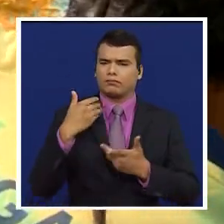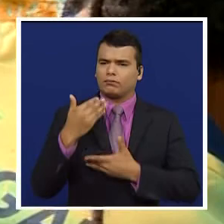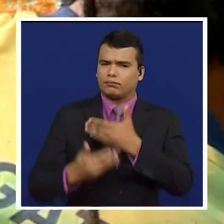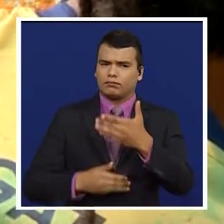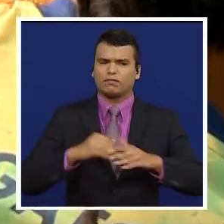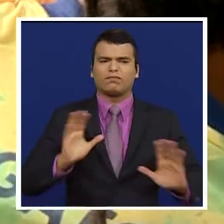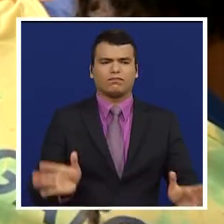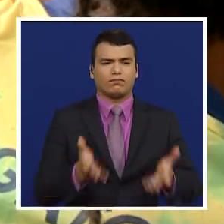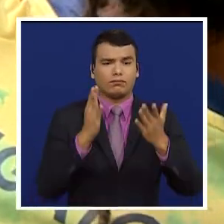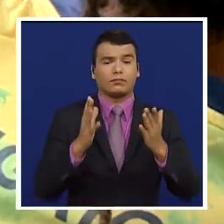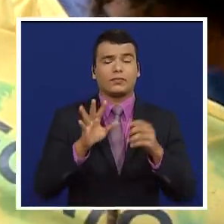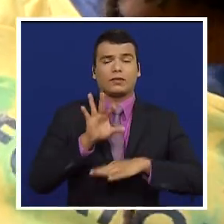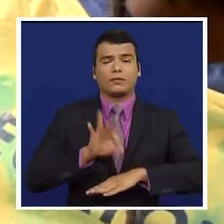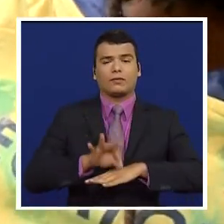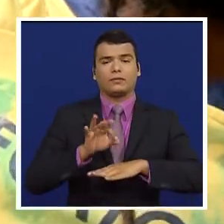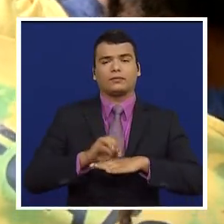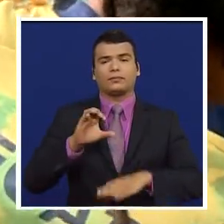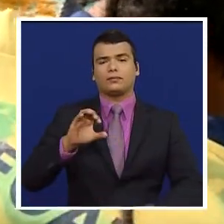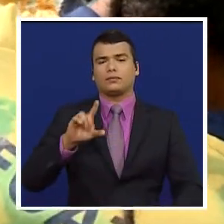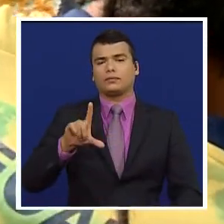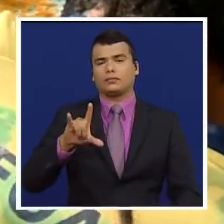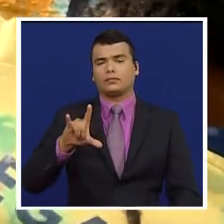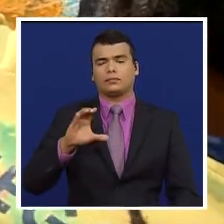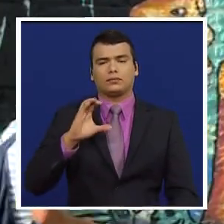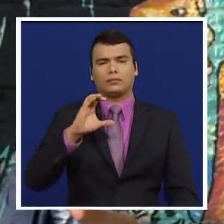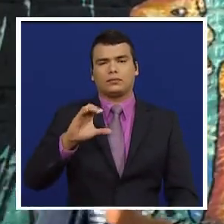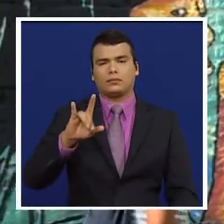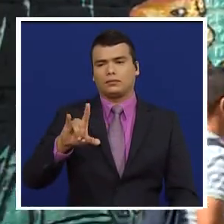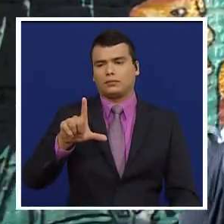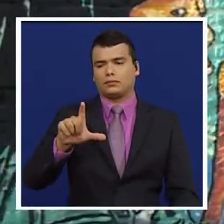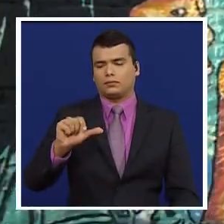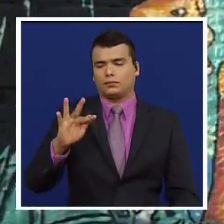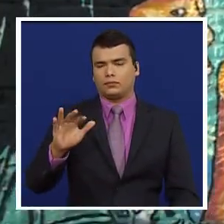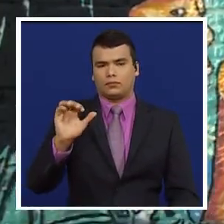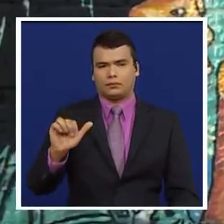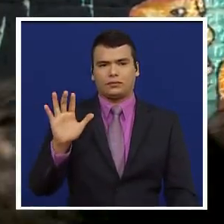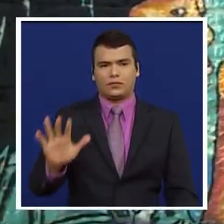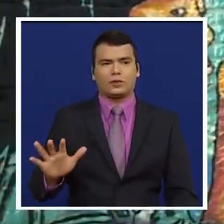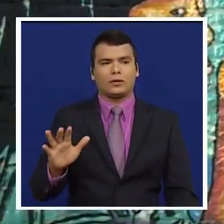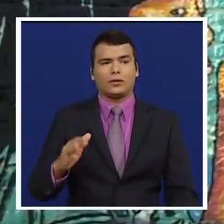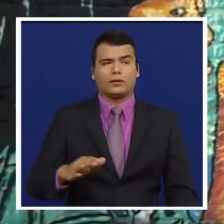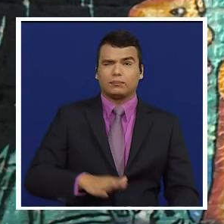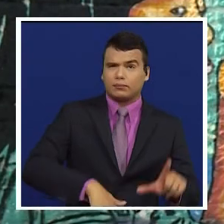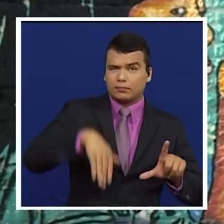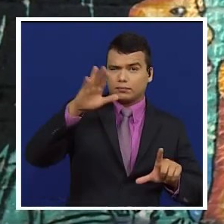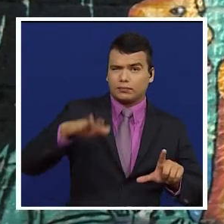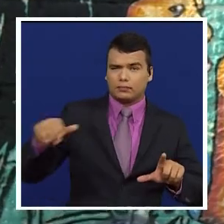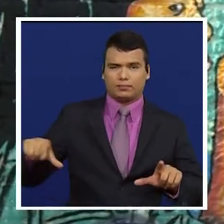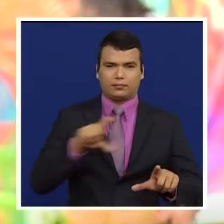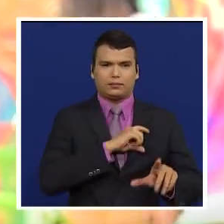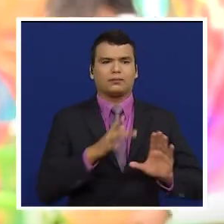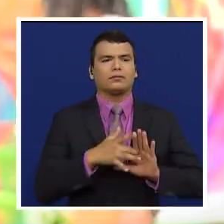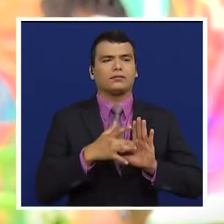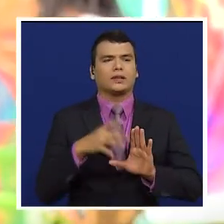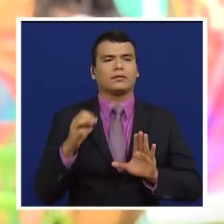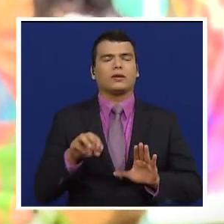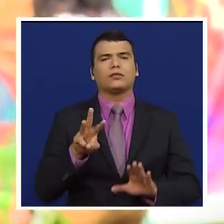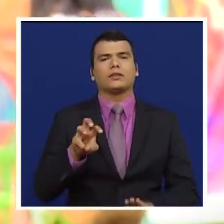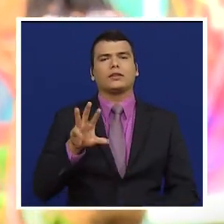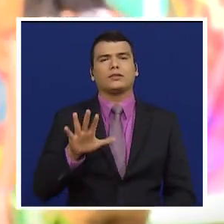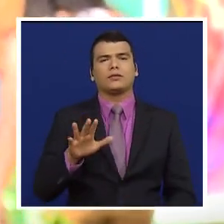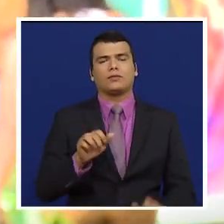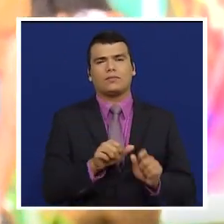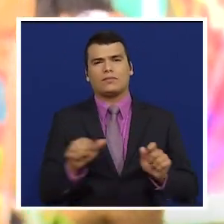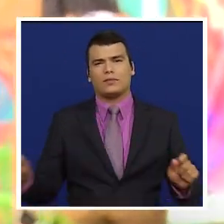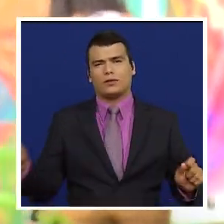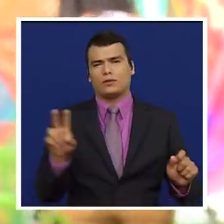construir. La Fundación Culata fue la encargada de engalanar la ciudad con el mural de cerca de 85 metros cuadrados. Cali es sus mujeres y todas sus